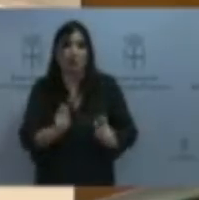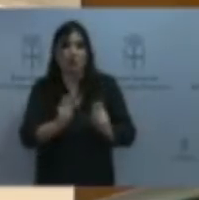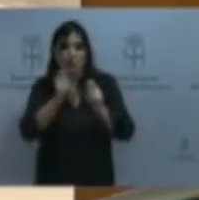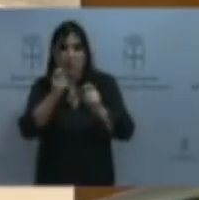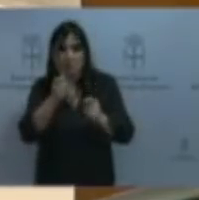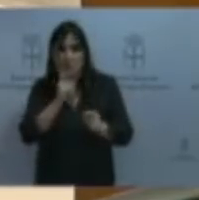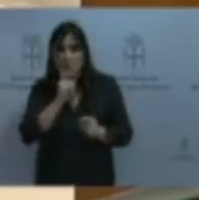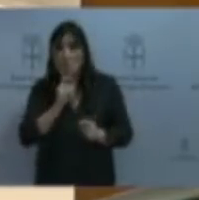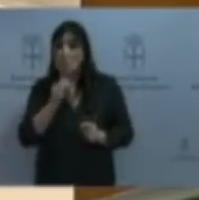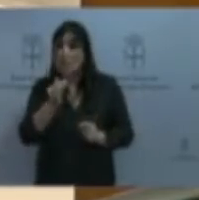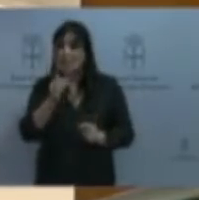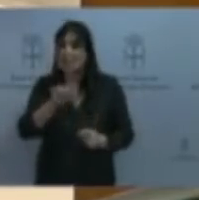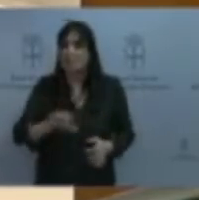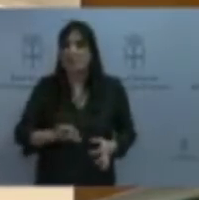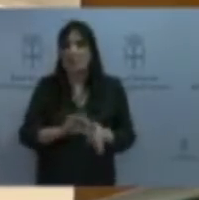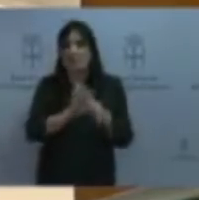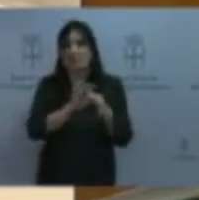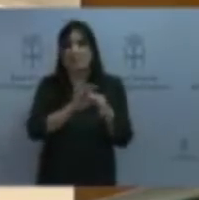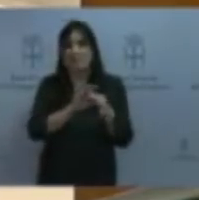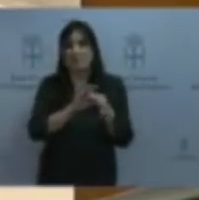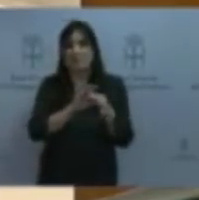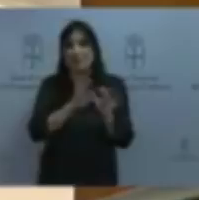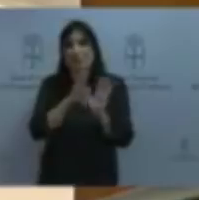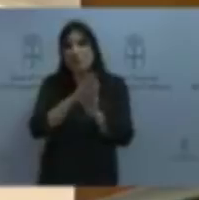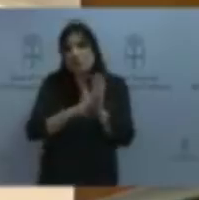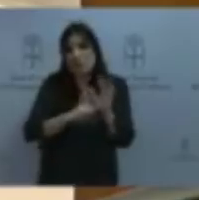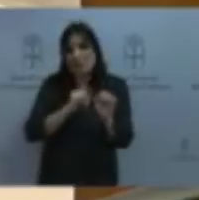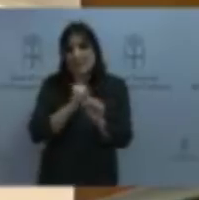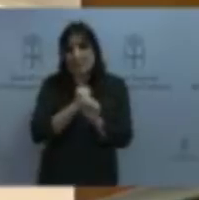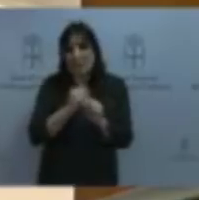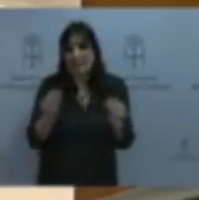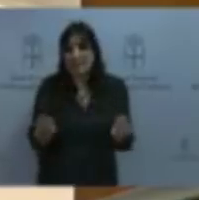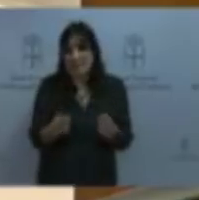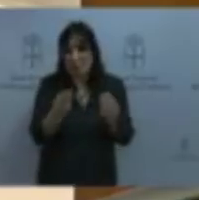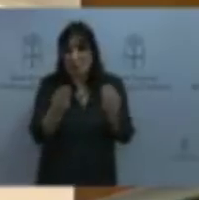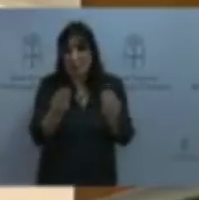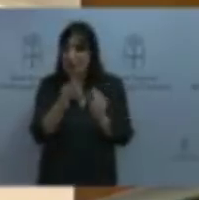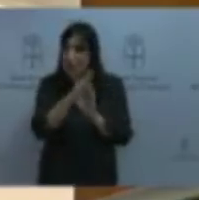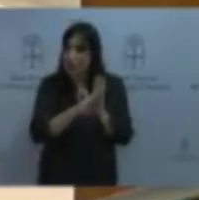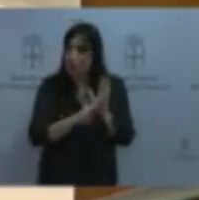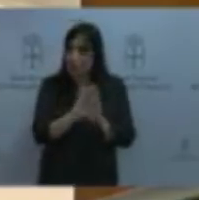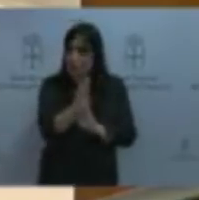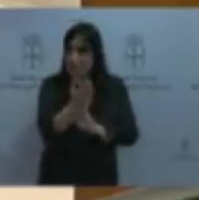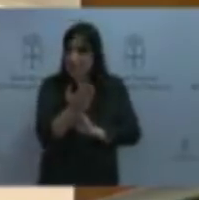de determinadas condiciones laborales que nos fueron planteadas en las citadas reuniones. El